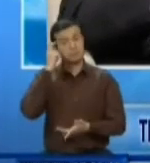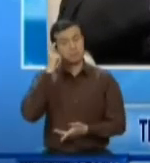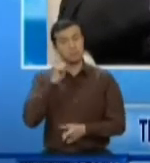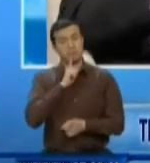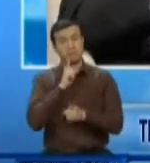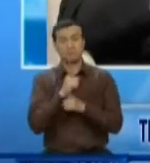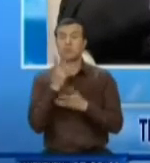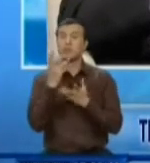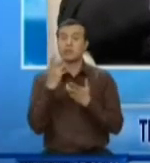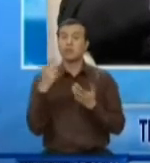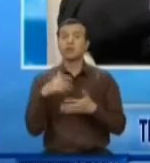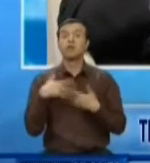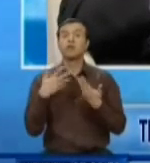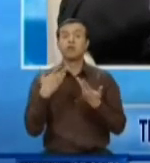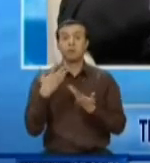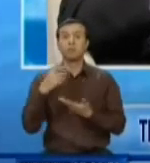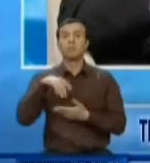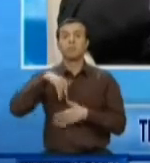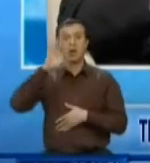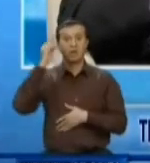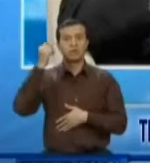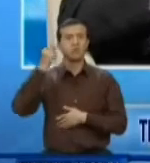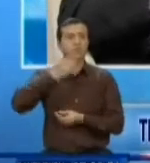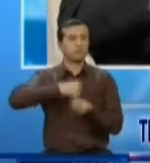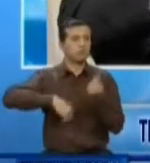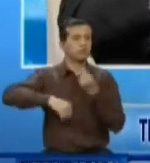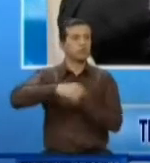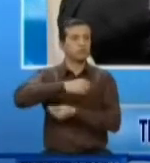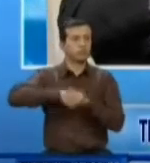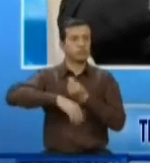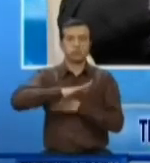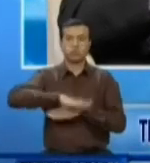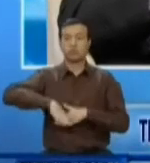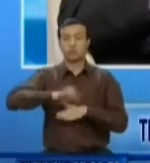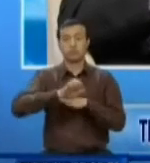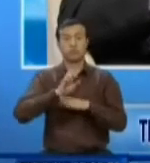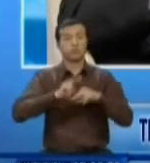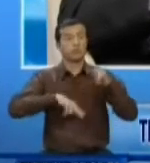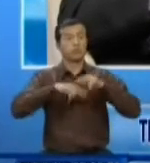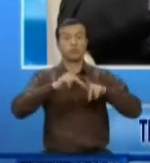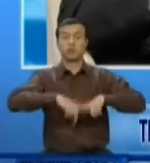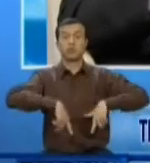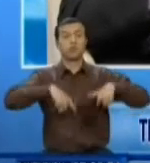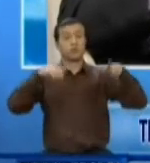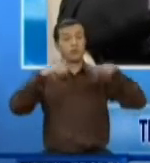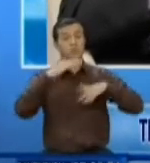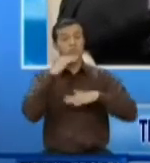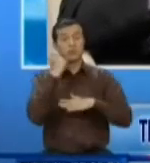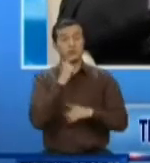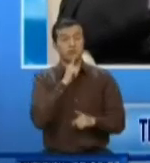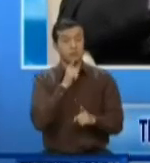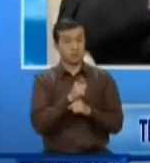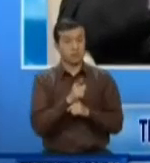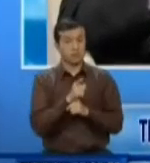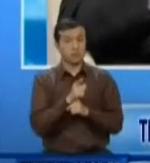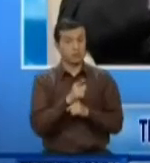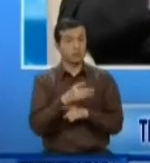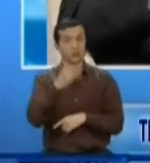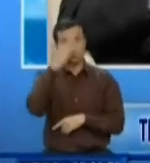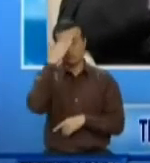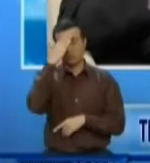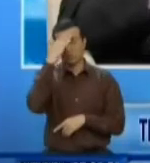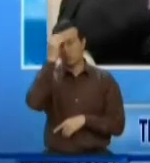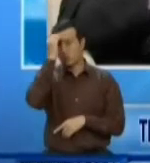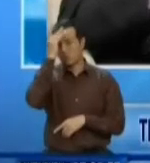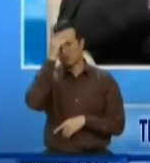se quiere atraer volúmenes de inversión más interesantes a obras de infraestructura mejores además es muy sensato que no